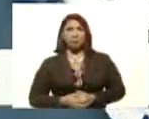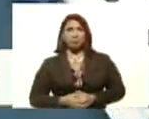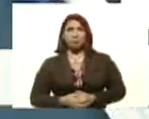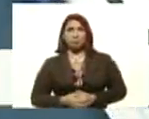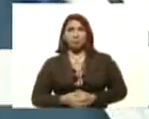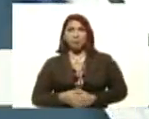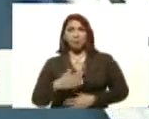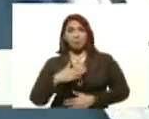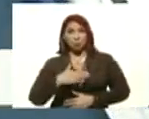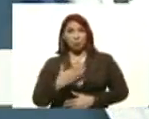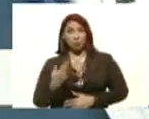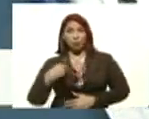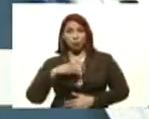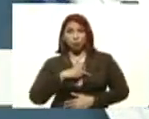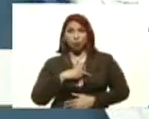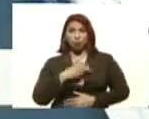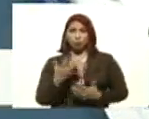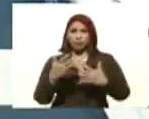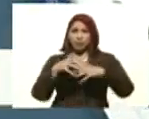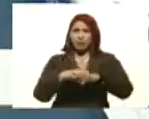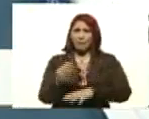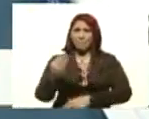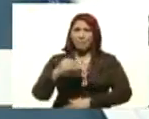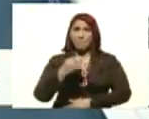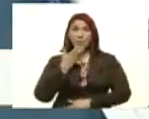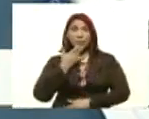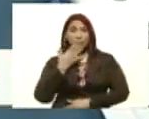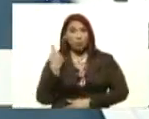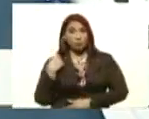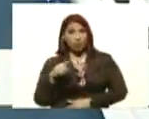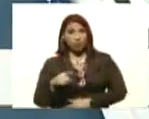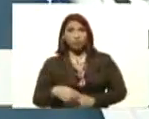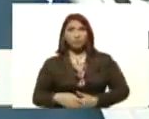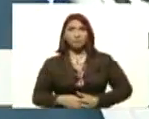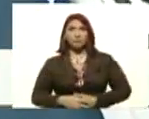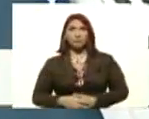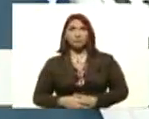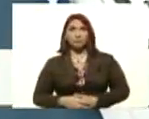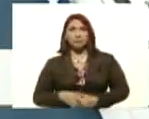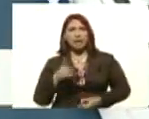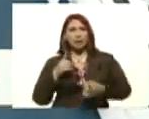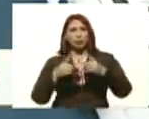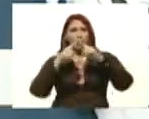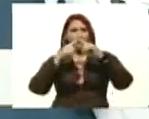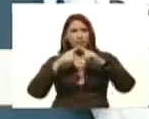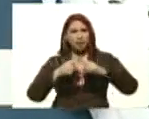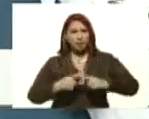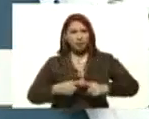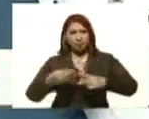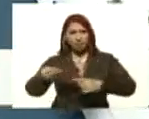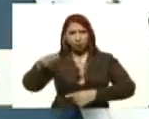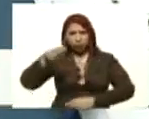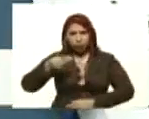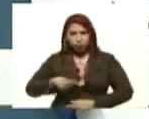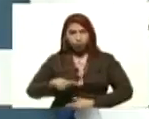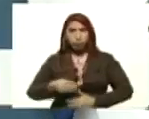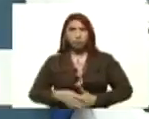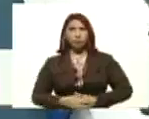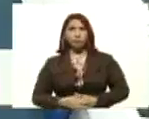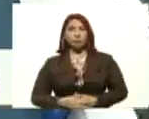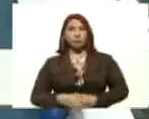Para poder nosotros integrar cada vez más. Yo tengo aquí, por ejemplo, algunas estadísticas que me ha dado